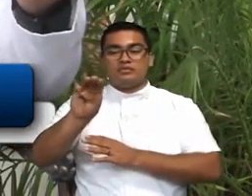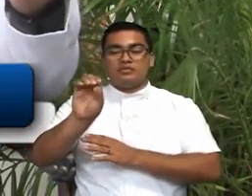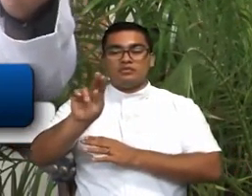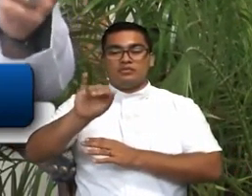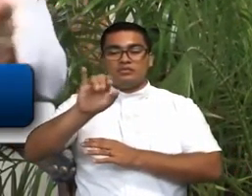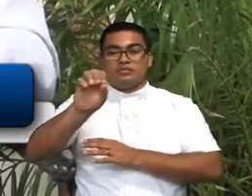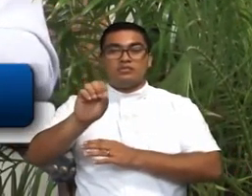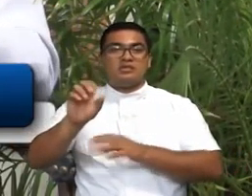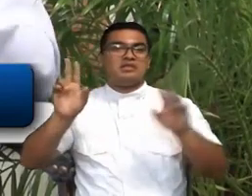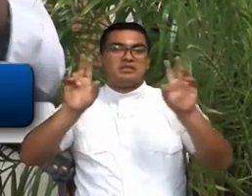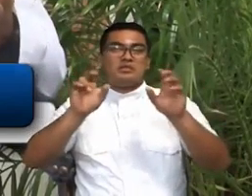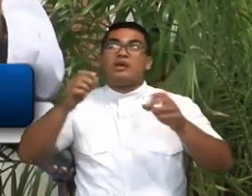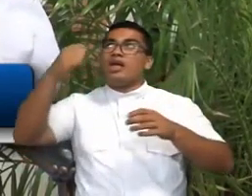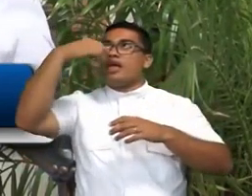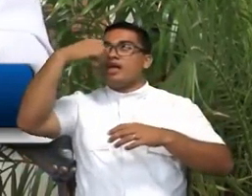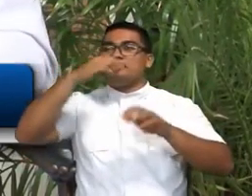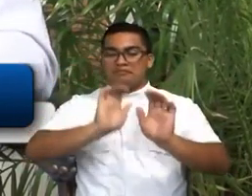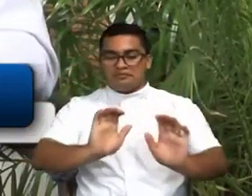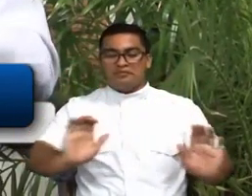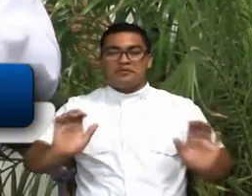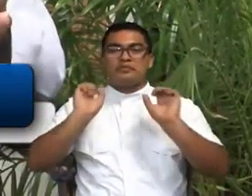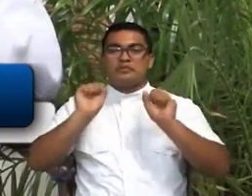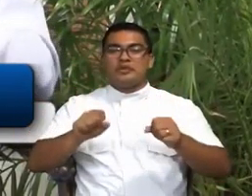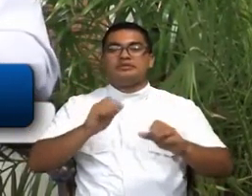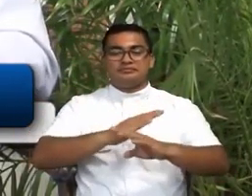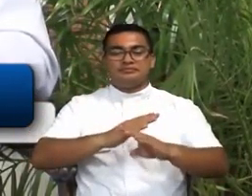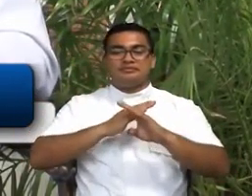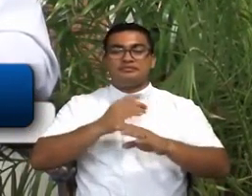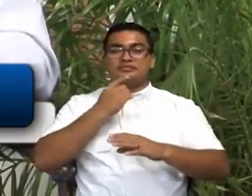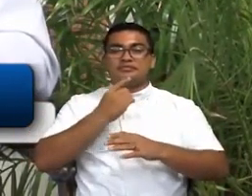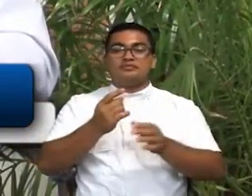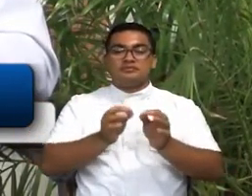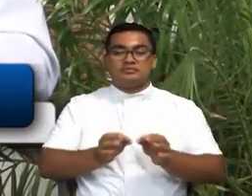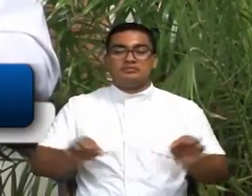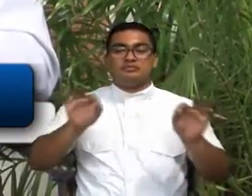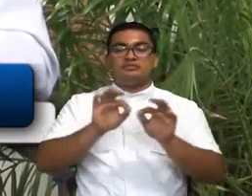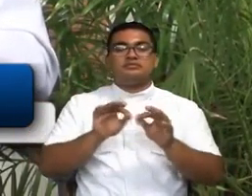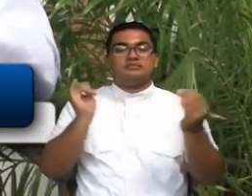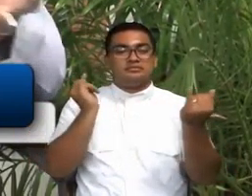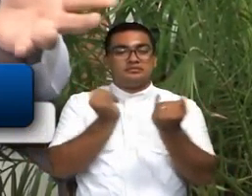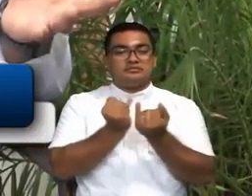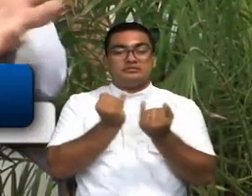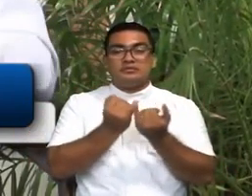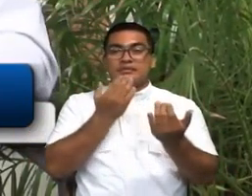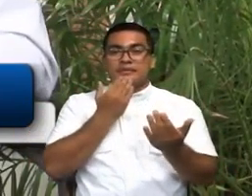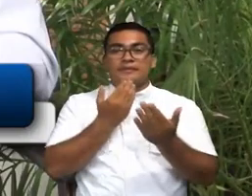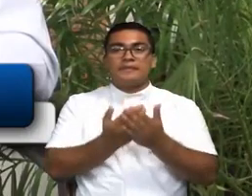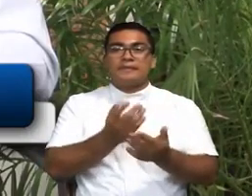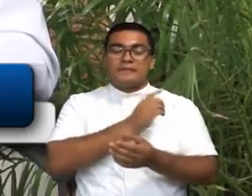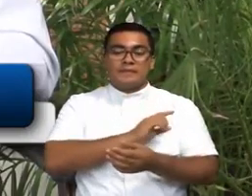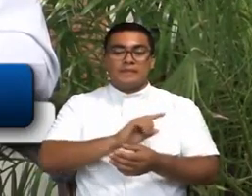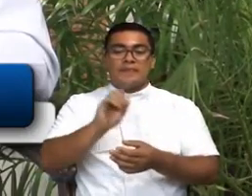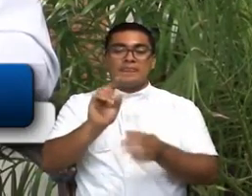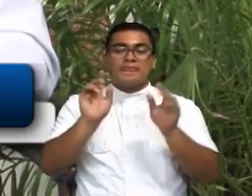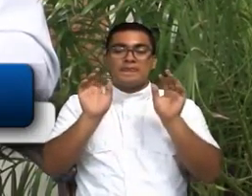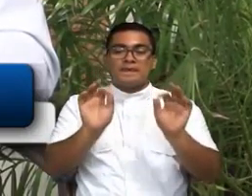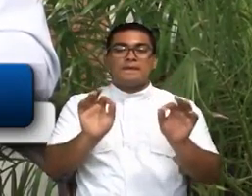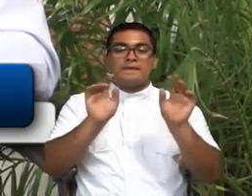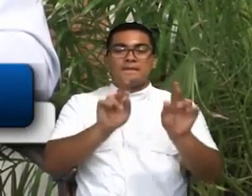neumococo, sino por diferentes tipos. Pero la mayoría es por esta, y por eso, gracias a Dios pues, y a nuestro gobierno, tenemos esa